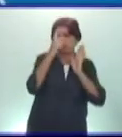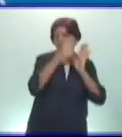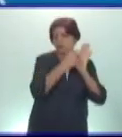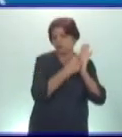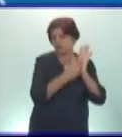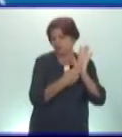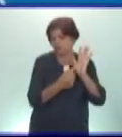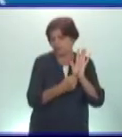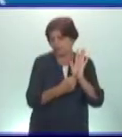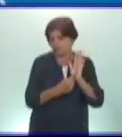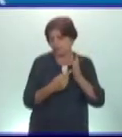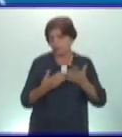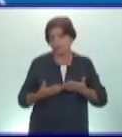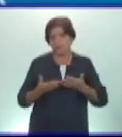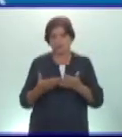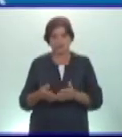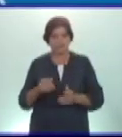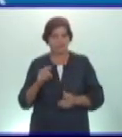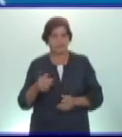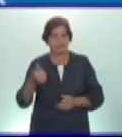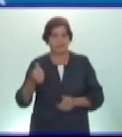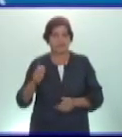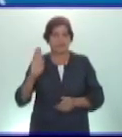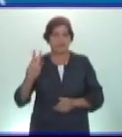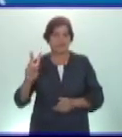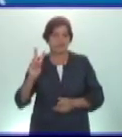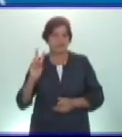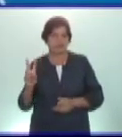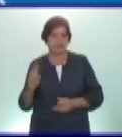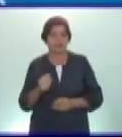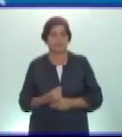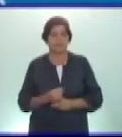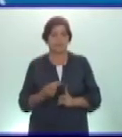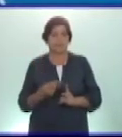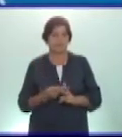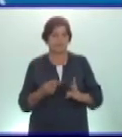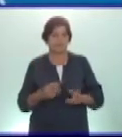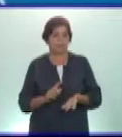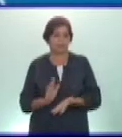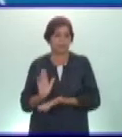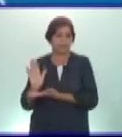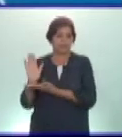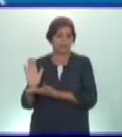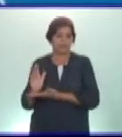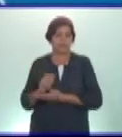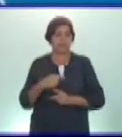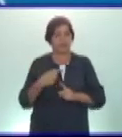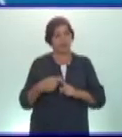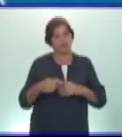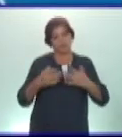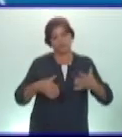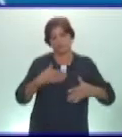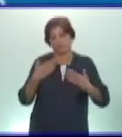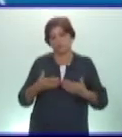dado del adverbio para presentarles la siguiente actividad.